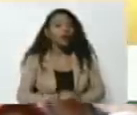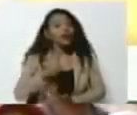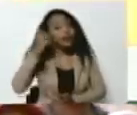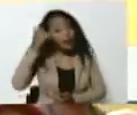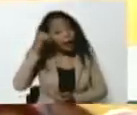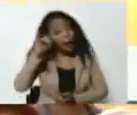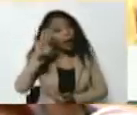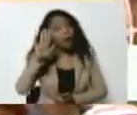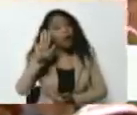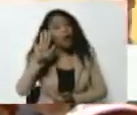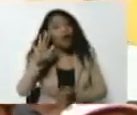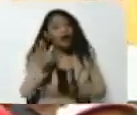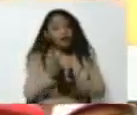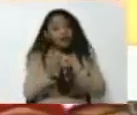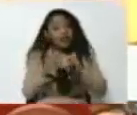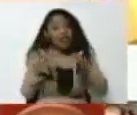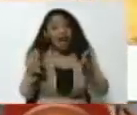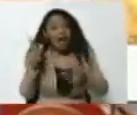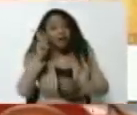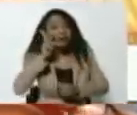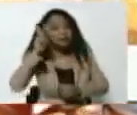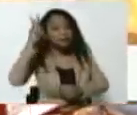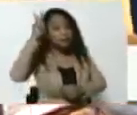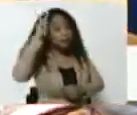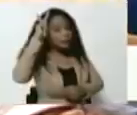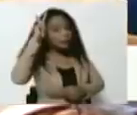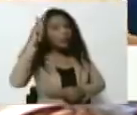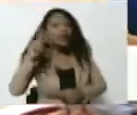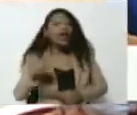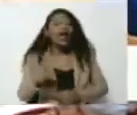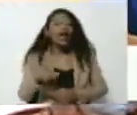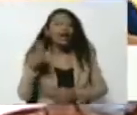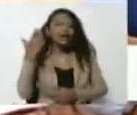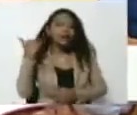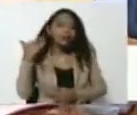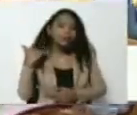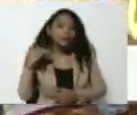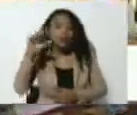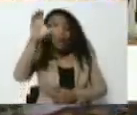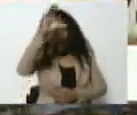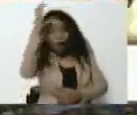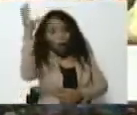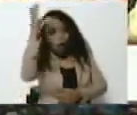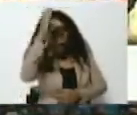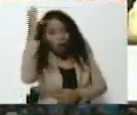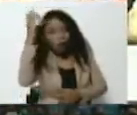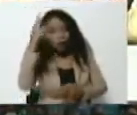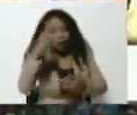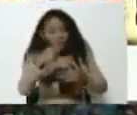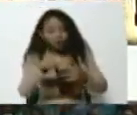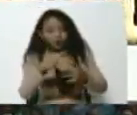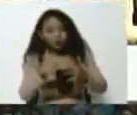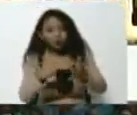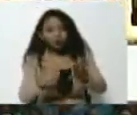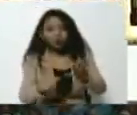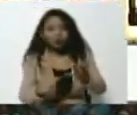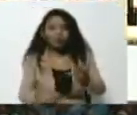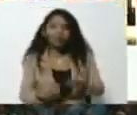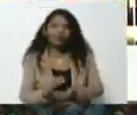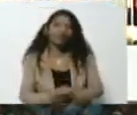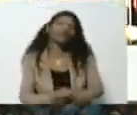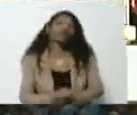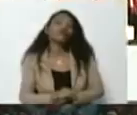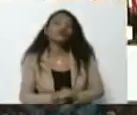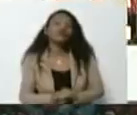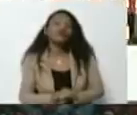Creemos en el gran cacique Guaycaipuro, en Tiuna, en Caricuao, en Mara, en Yavir, en